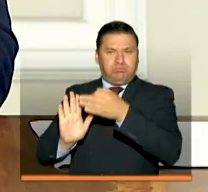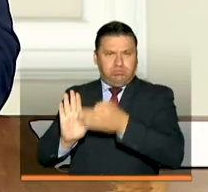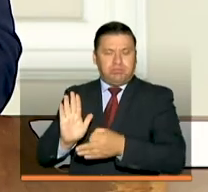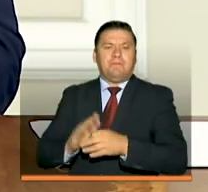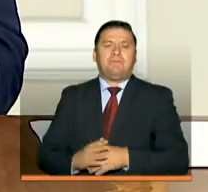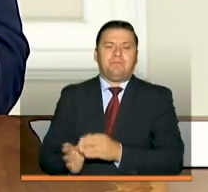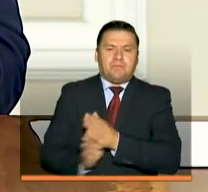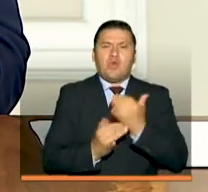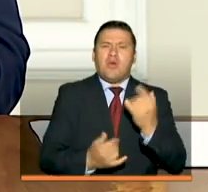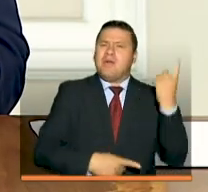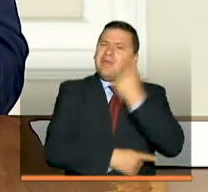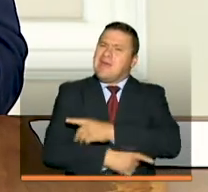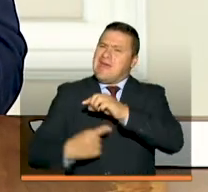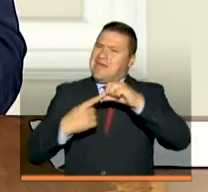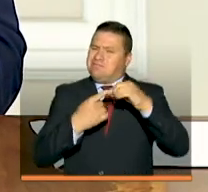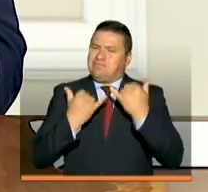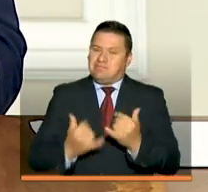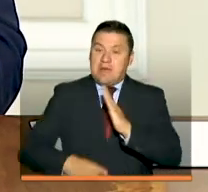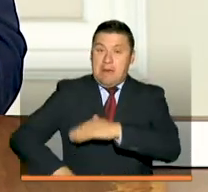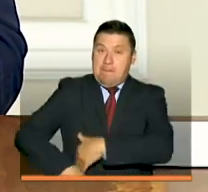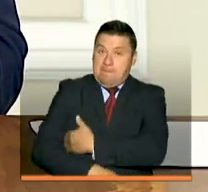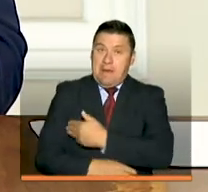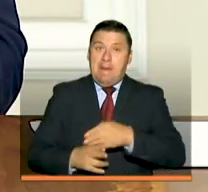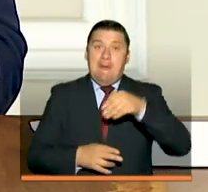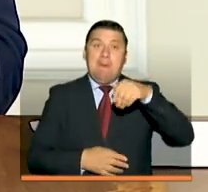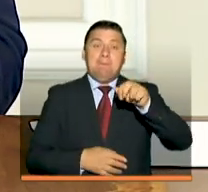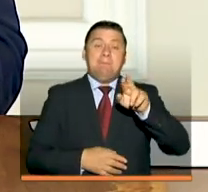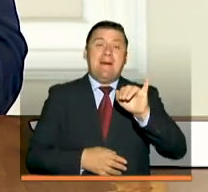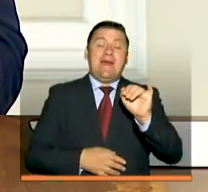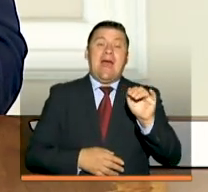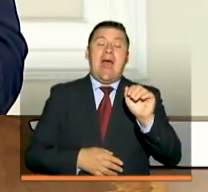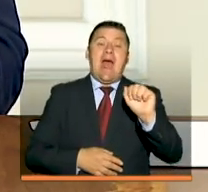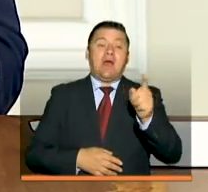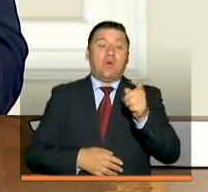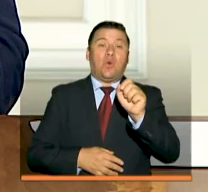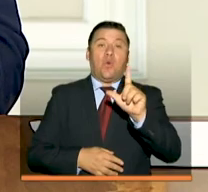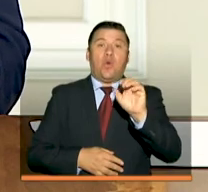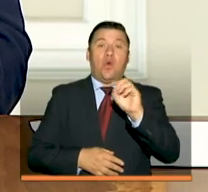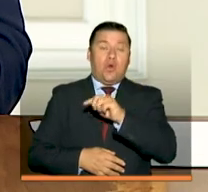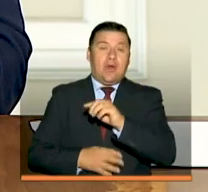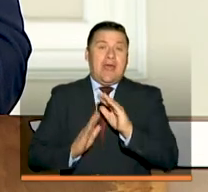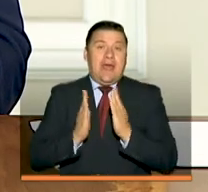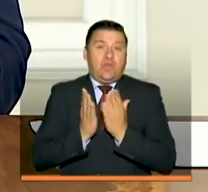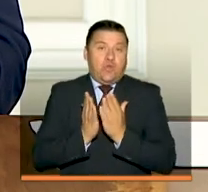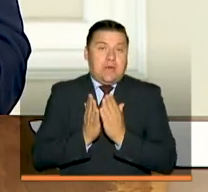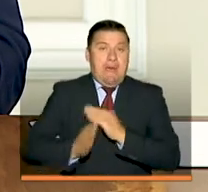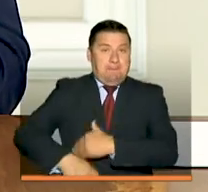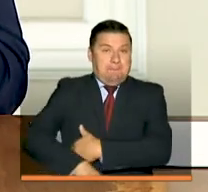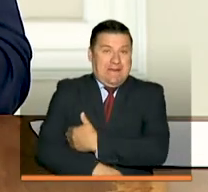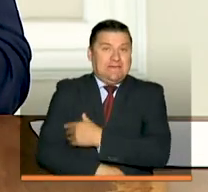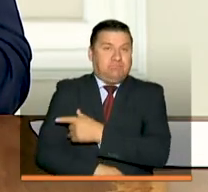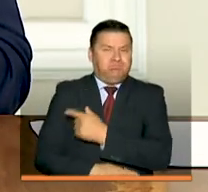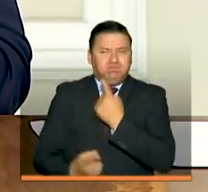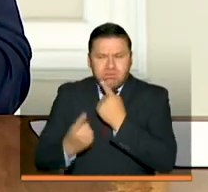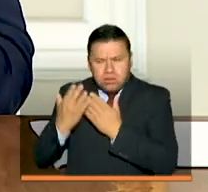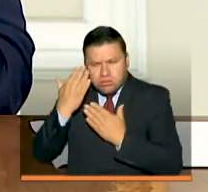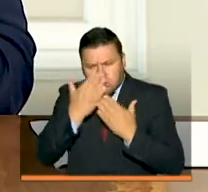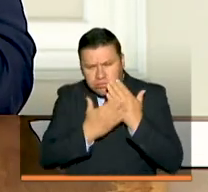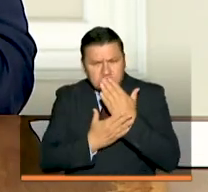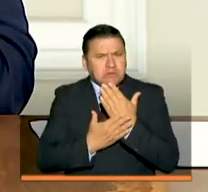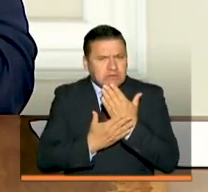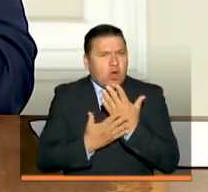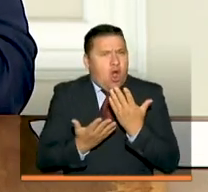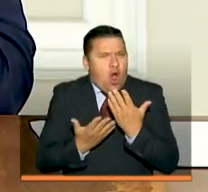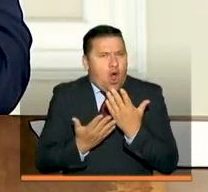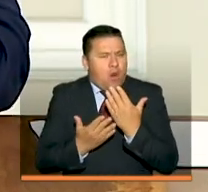Y hoy es un día muy especial porque con la ministra María Victoria Angulo, la ministra de Educación, hemos venido haciendo una valoración sobre el programa